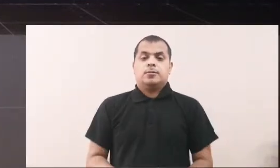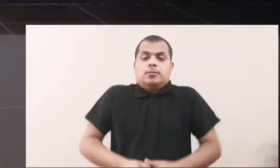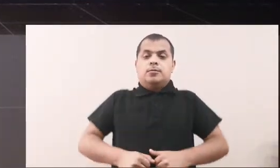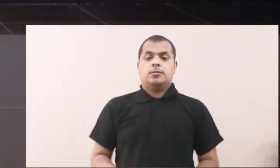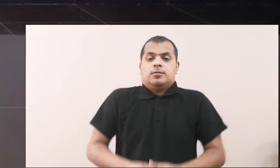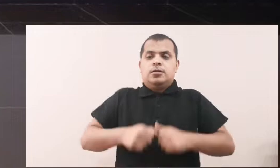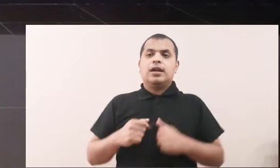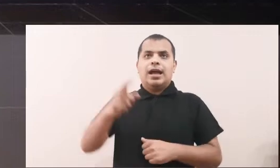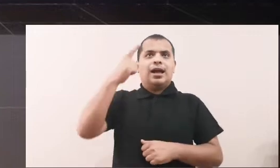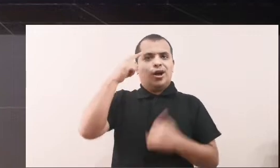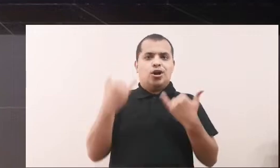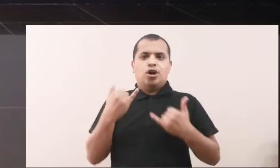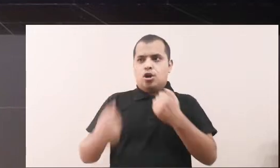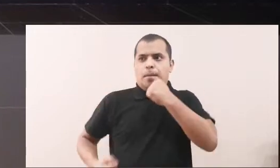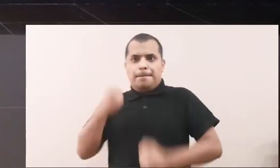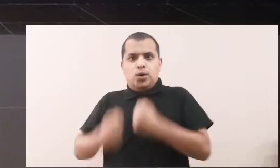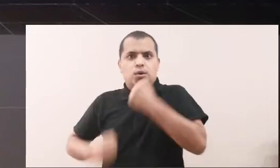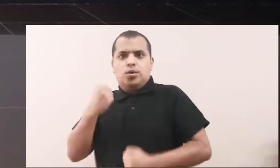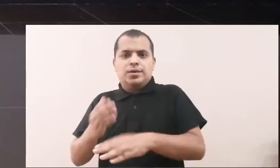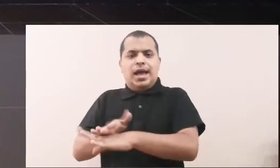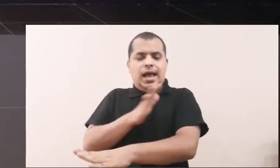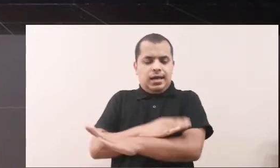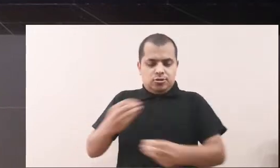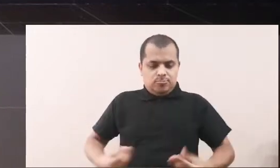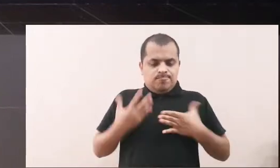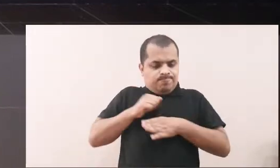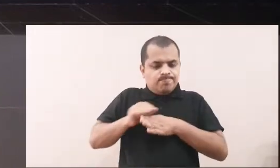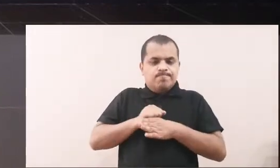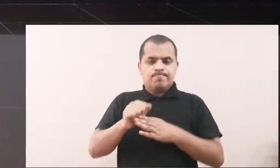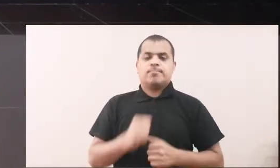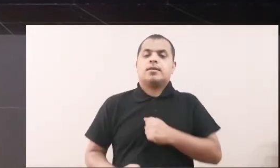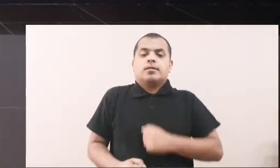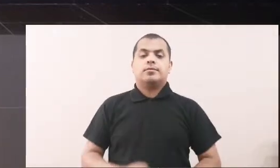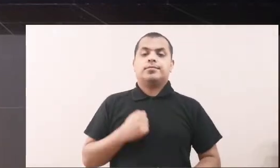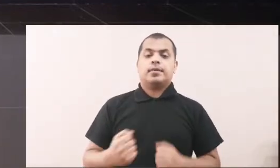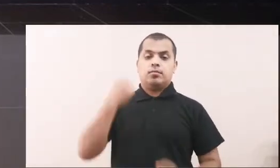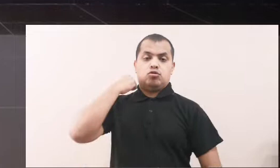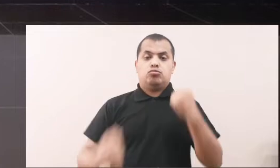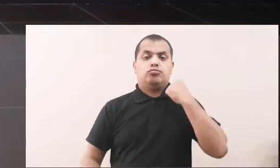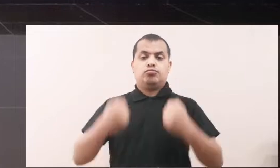hoy es acondicionamiento para la carrera. Luego muevo los codos,